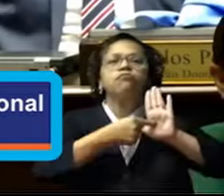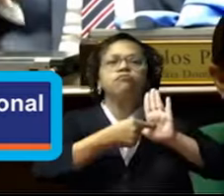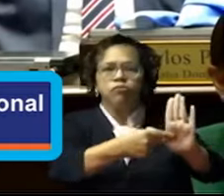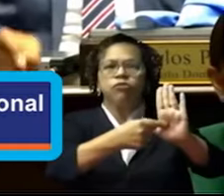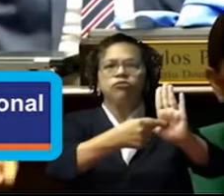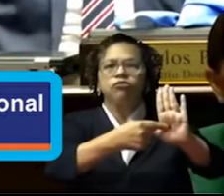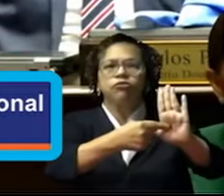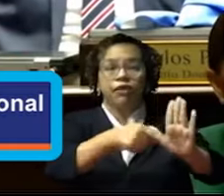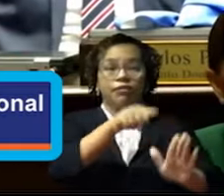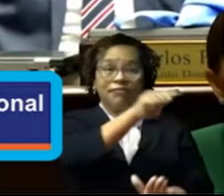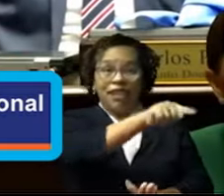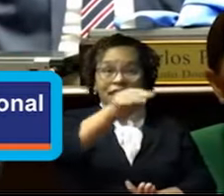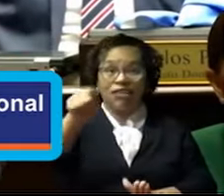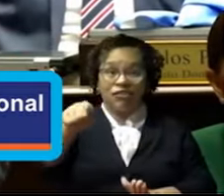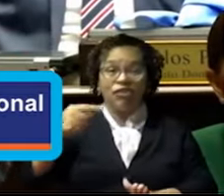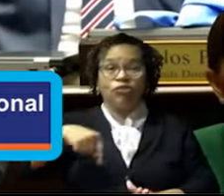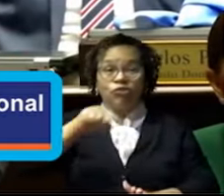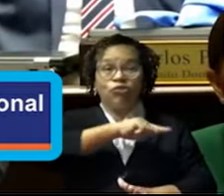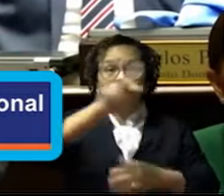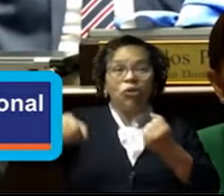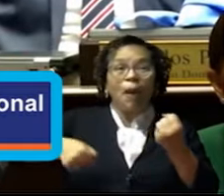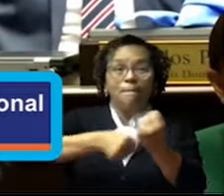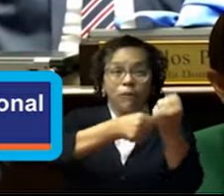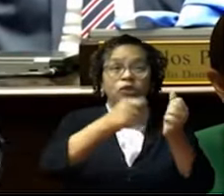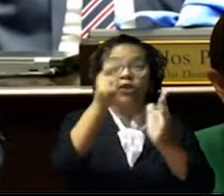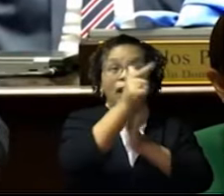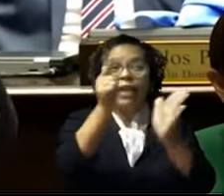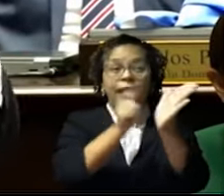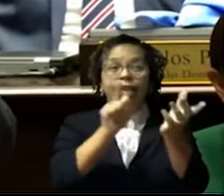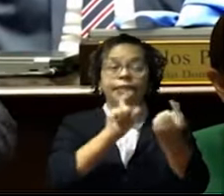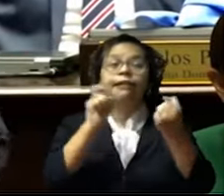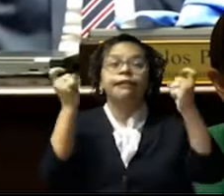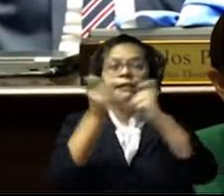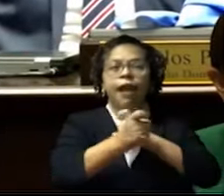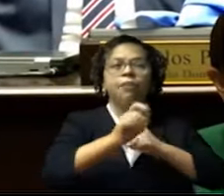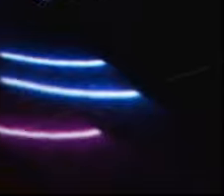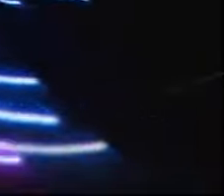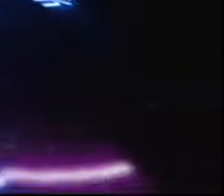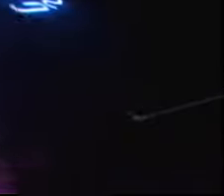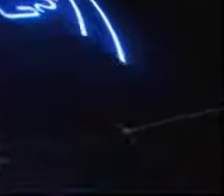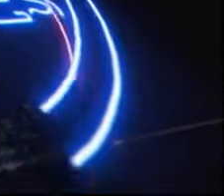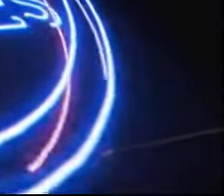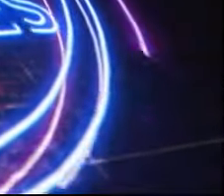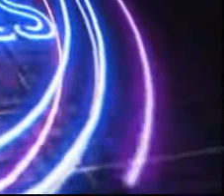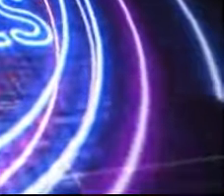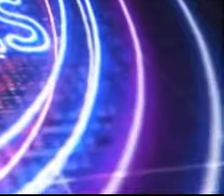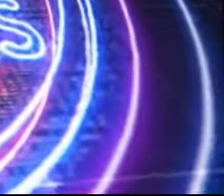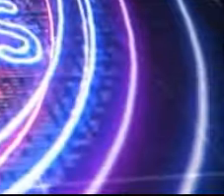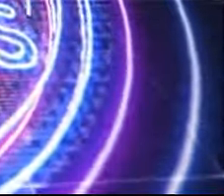aprobar y modificar las leyes que vengan a satisfacer las necesidades de nuestro pueblo.